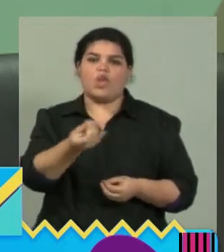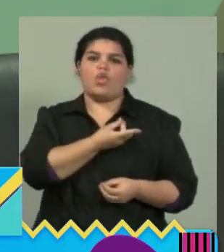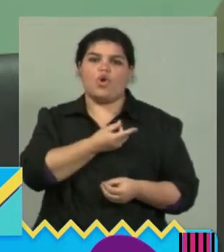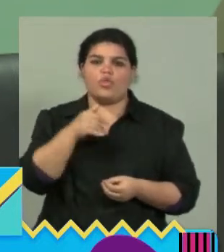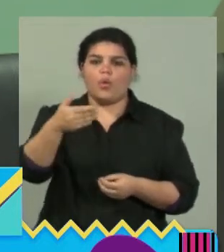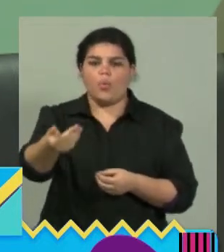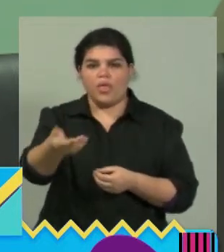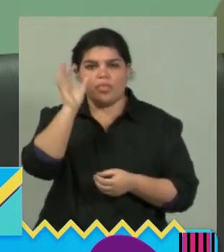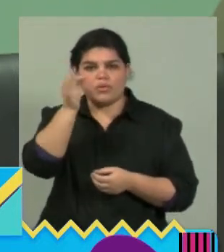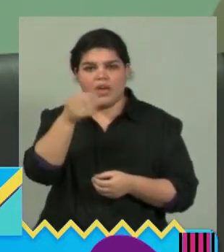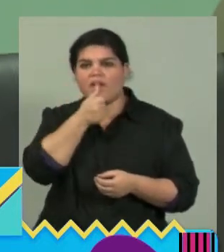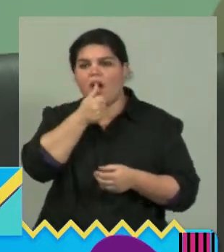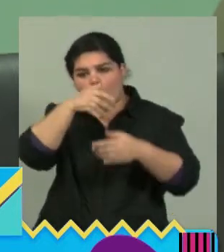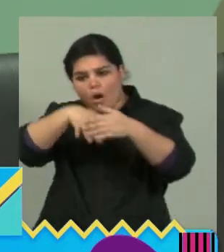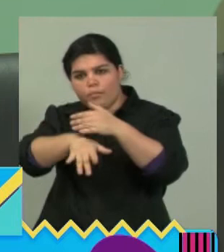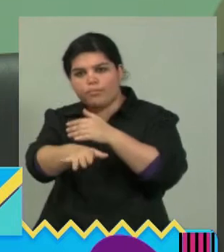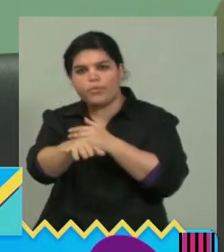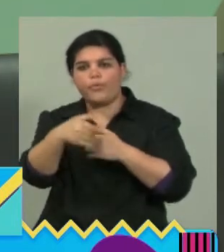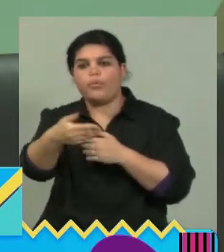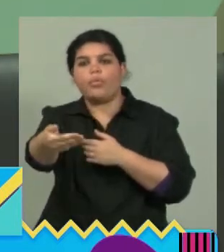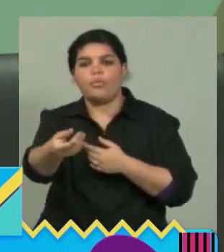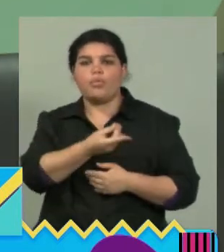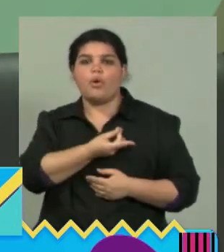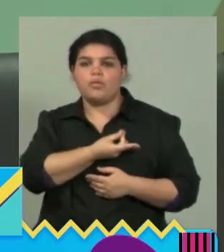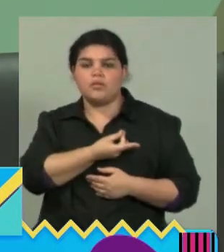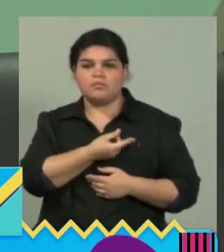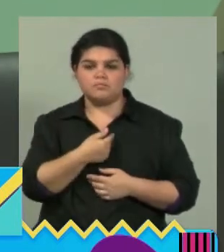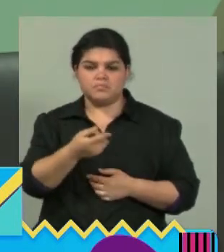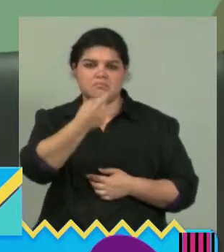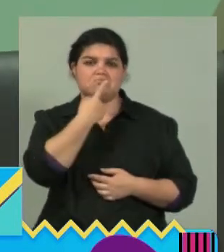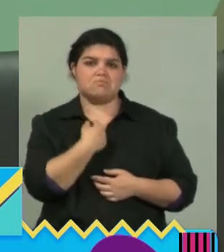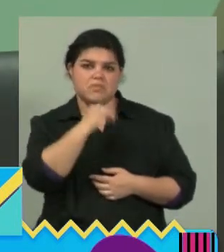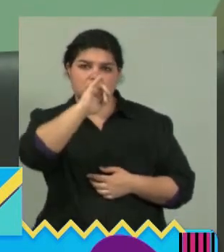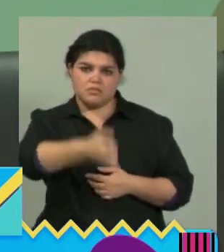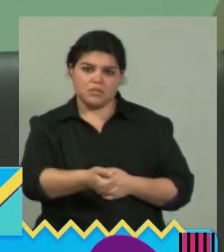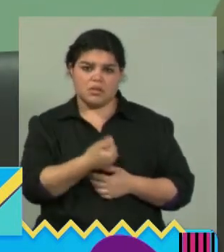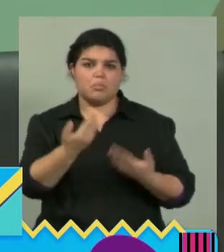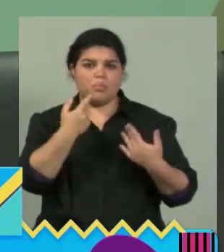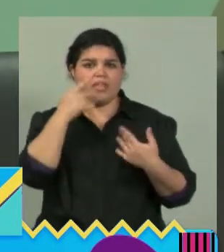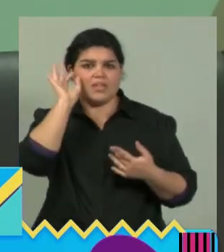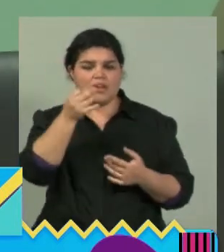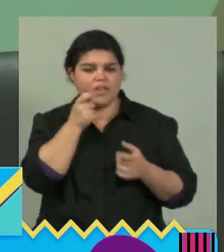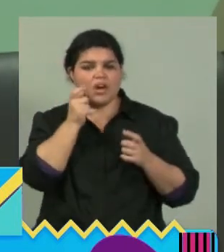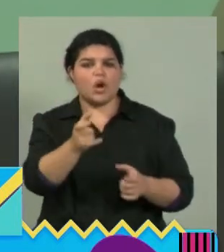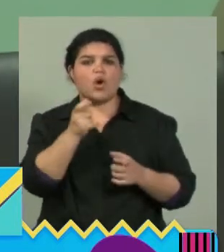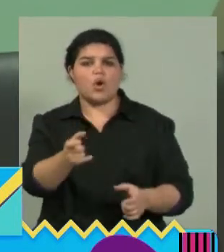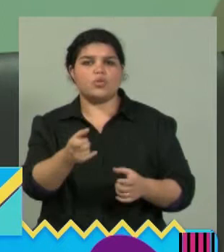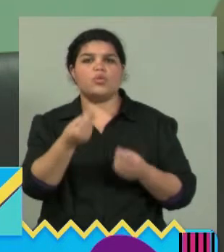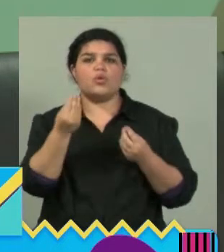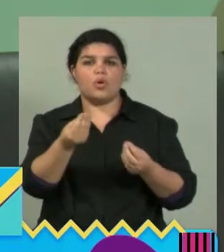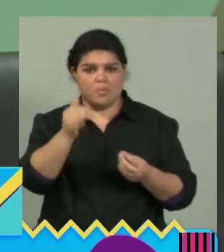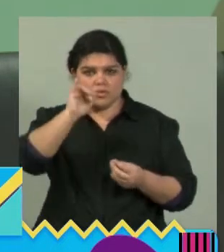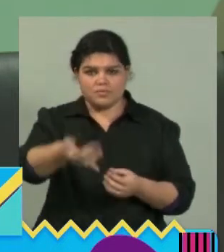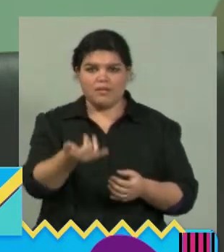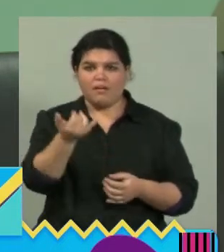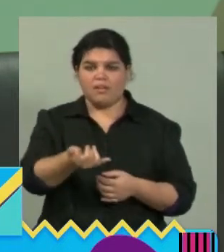esa contaminación aguas abajo. Me dijeron que sí, que había un método de determinación de contaminantes, de dispersión de contaminantes,